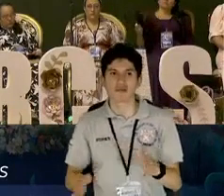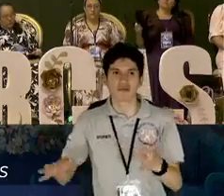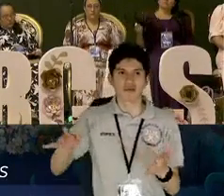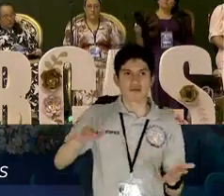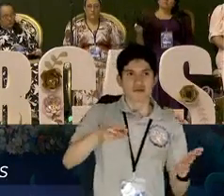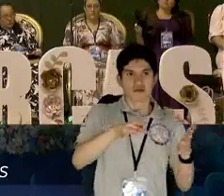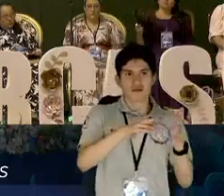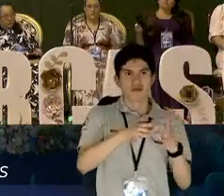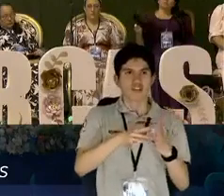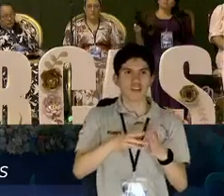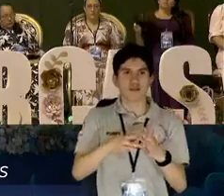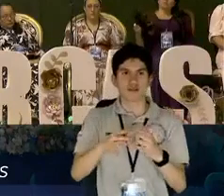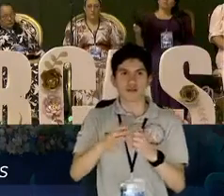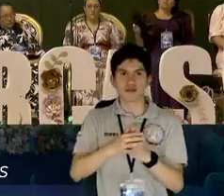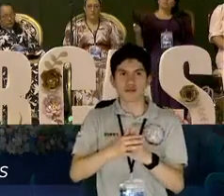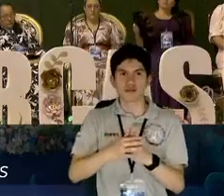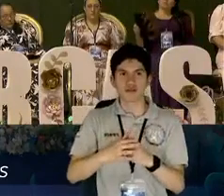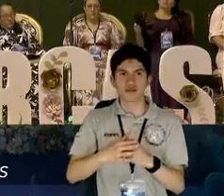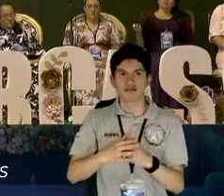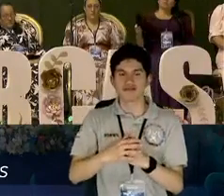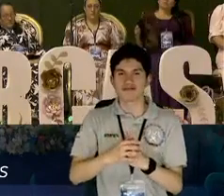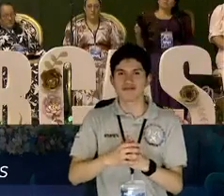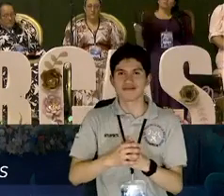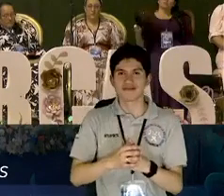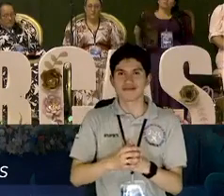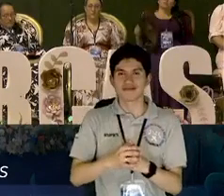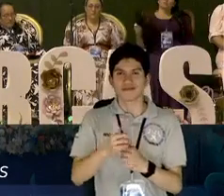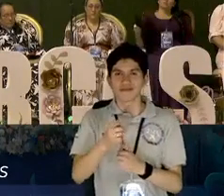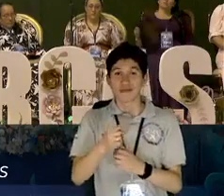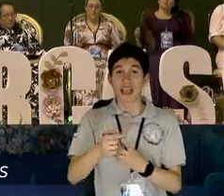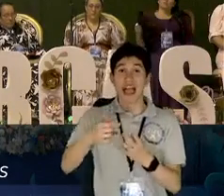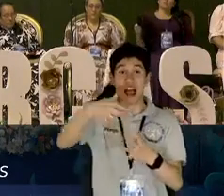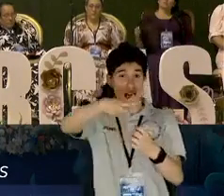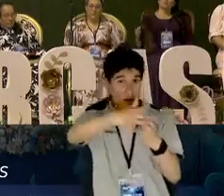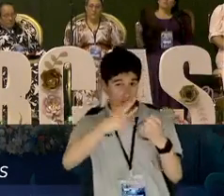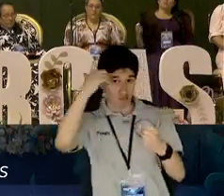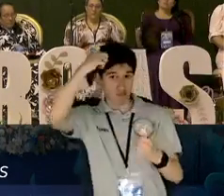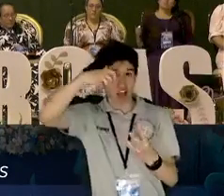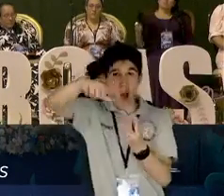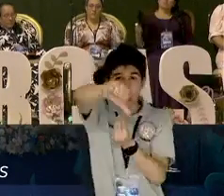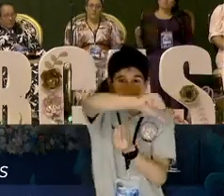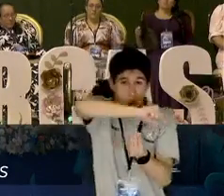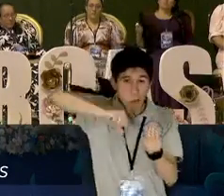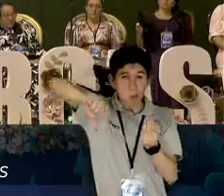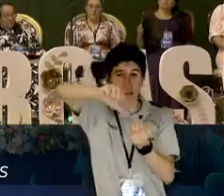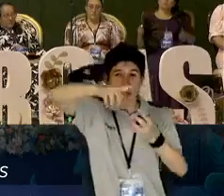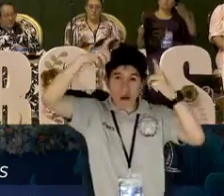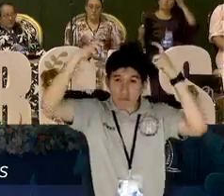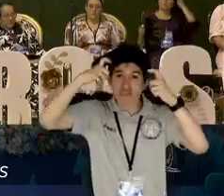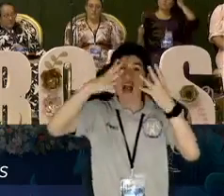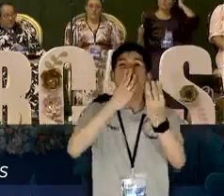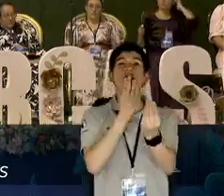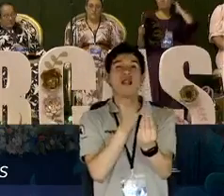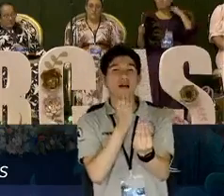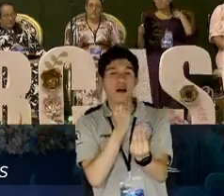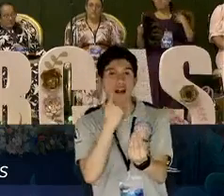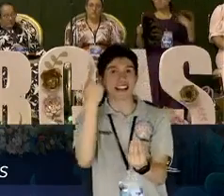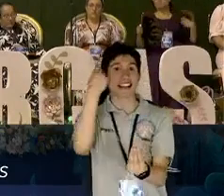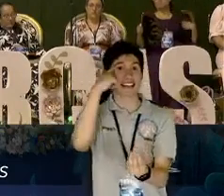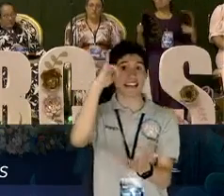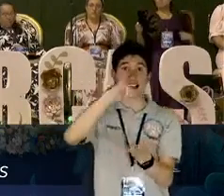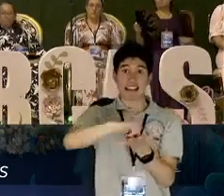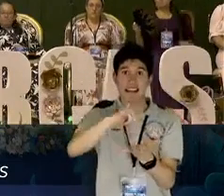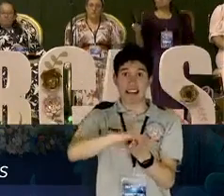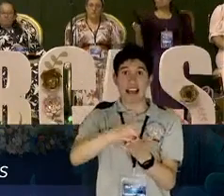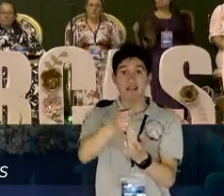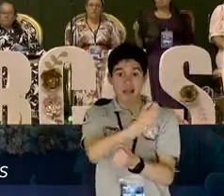ellos en Hebrón delante de Jehová, y ungieron a David por rey en Israel. Se cree, se piensa que el salmista